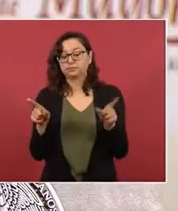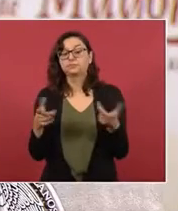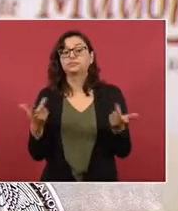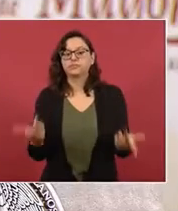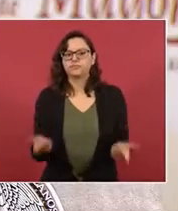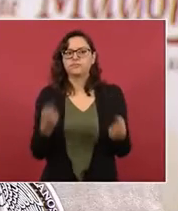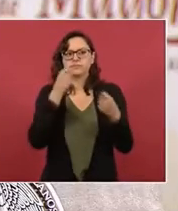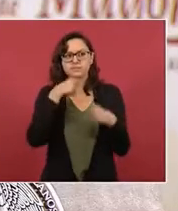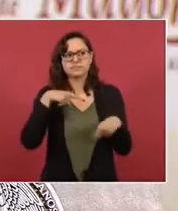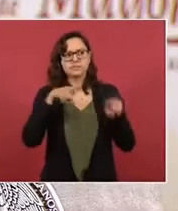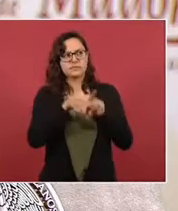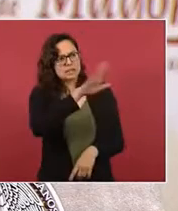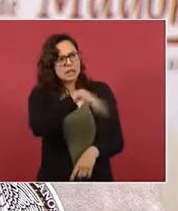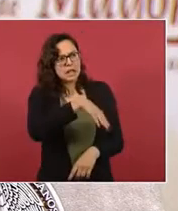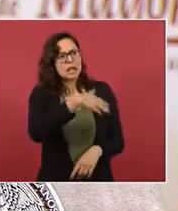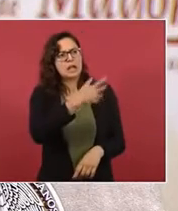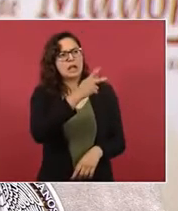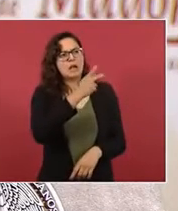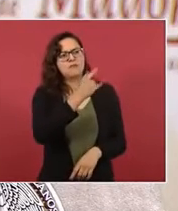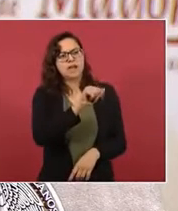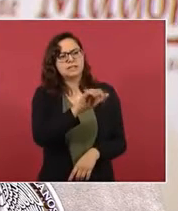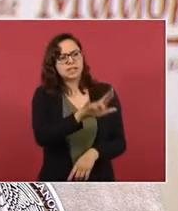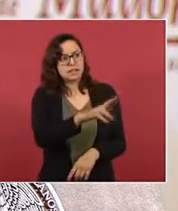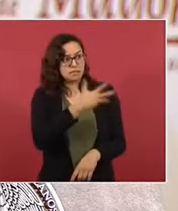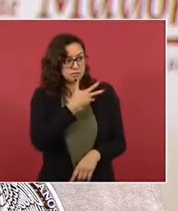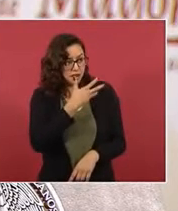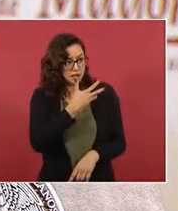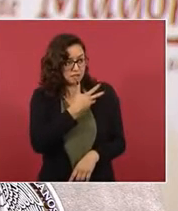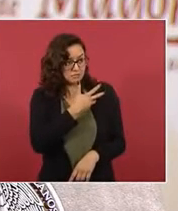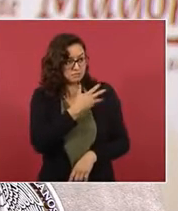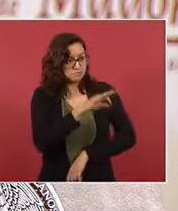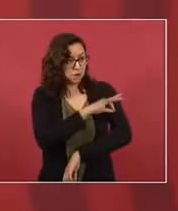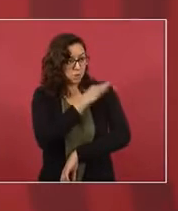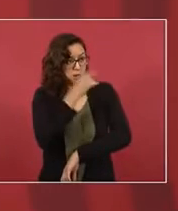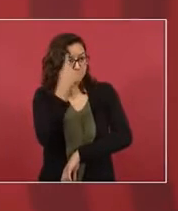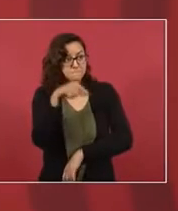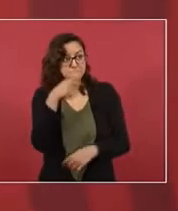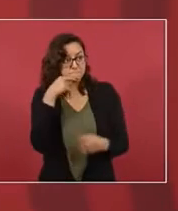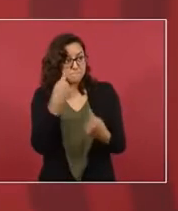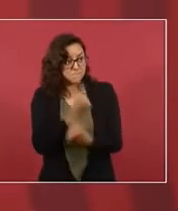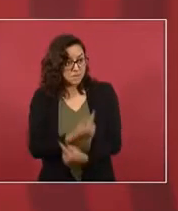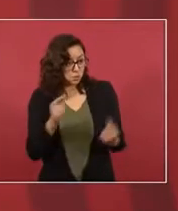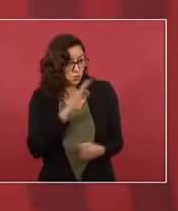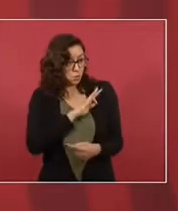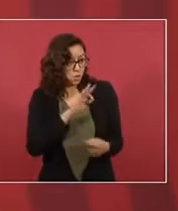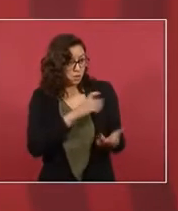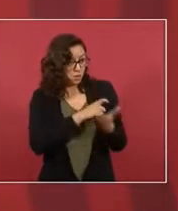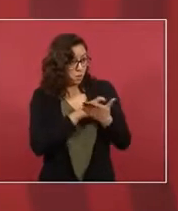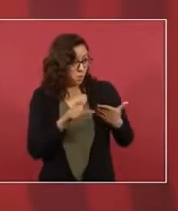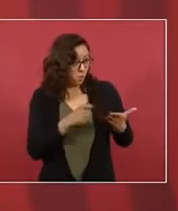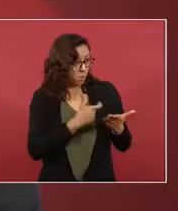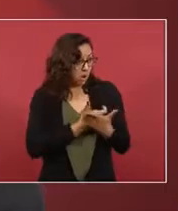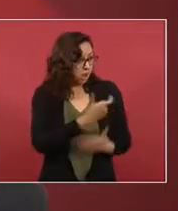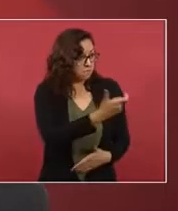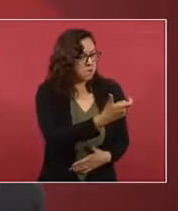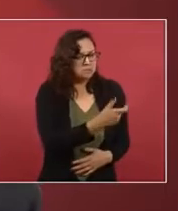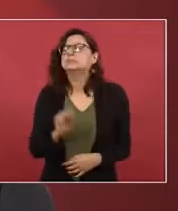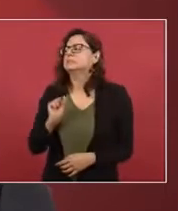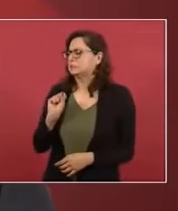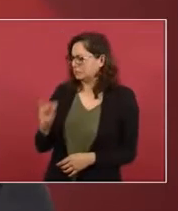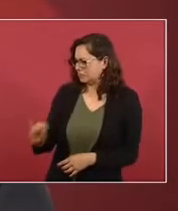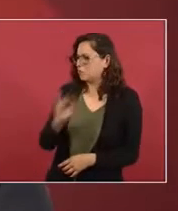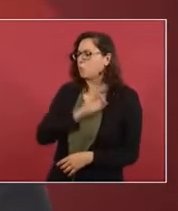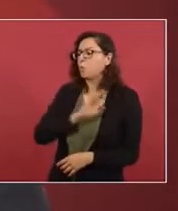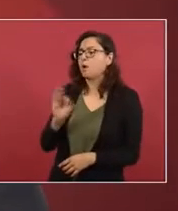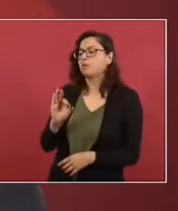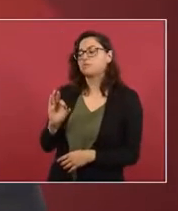que nos diga si podría darnos o no en contrato vacunas. Ya nos respondió que sí, que eventualmente podría entregarlas